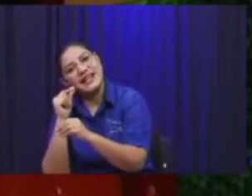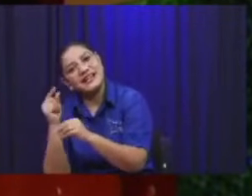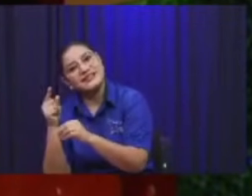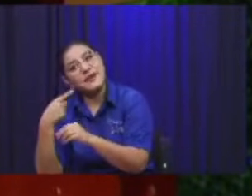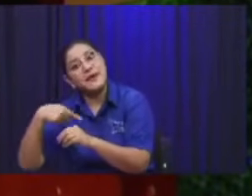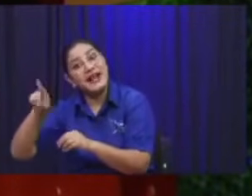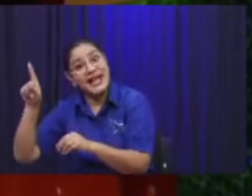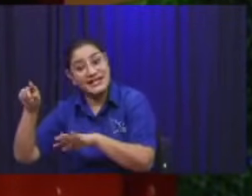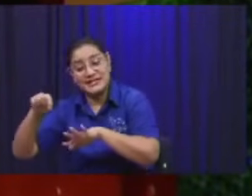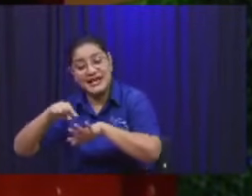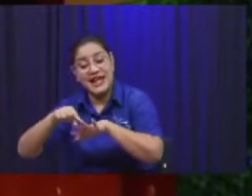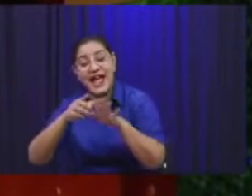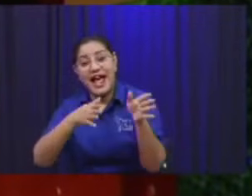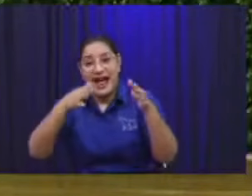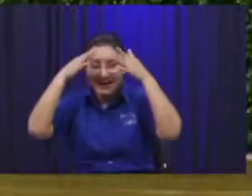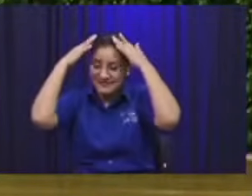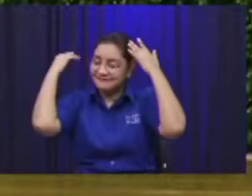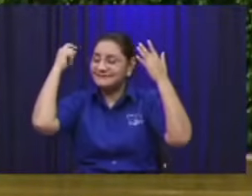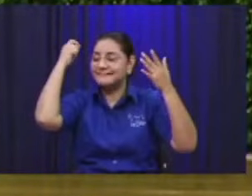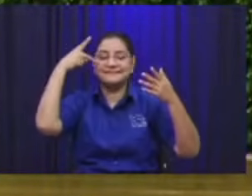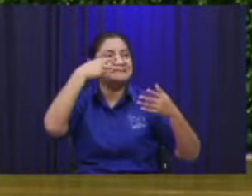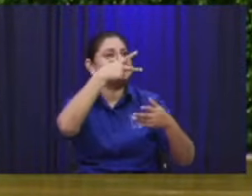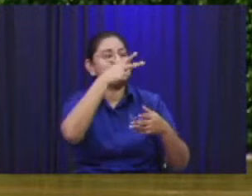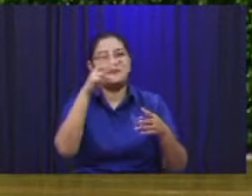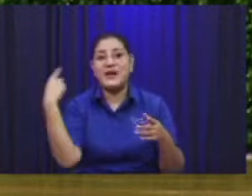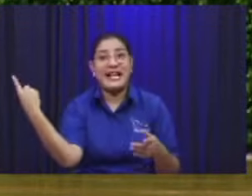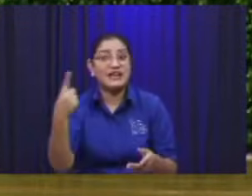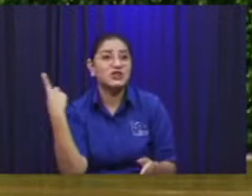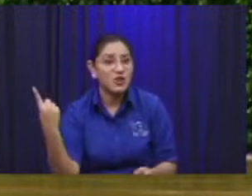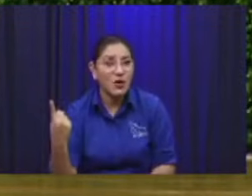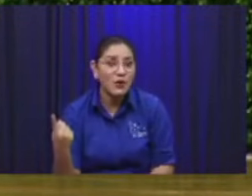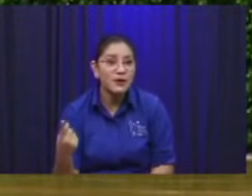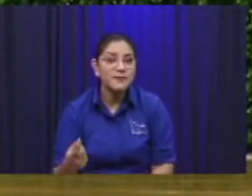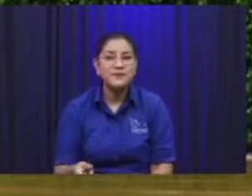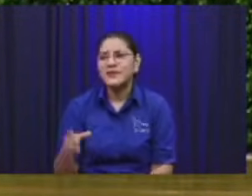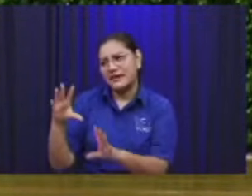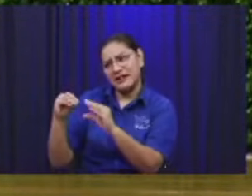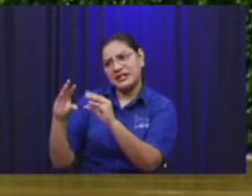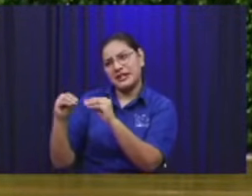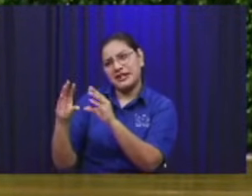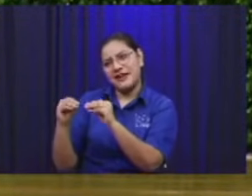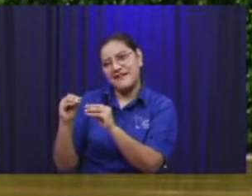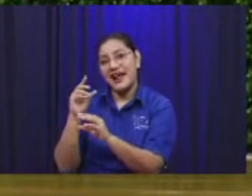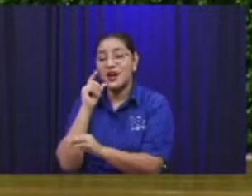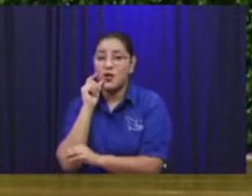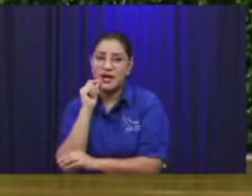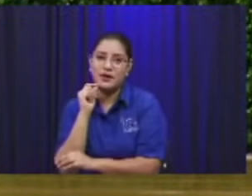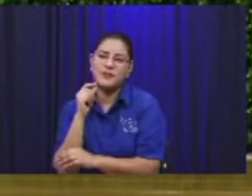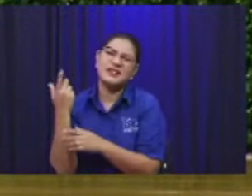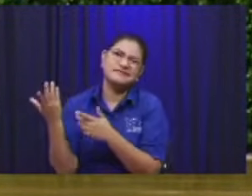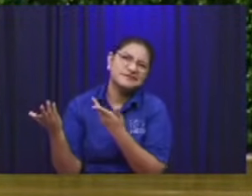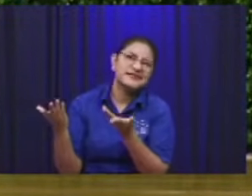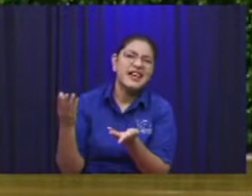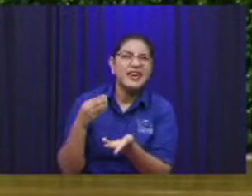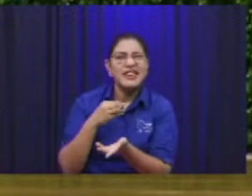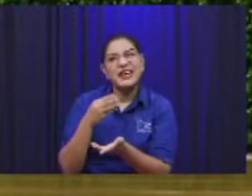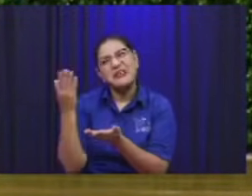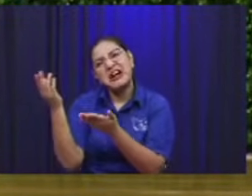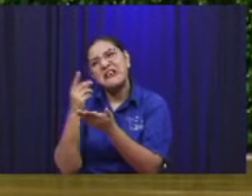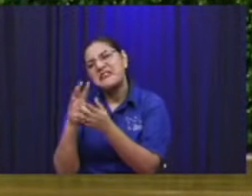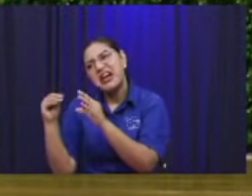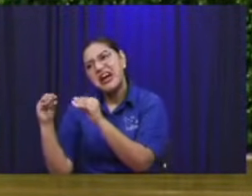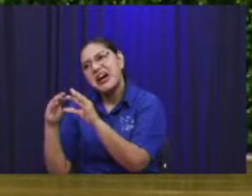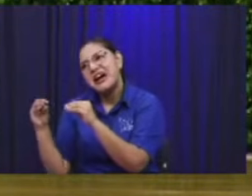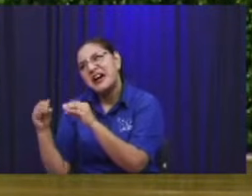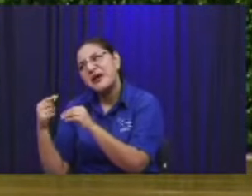para irse a hacer las uñas le va a tener que hablar decir mira será que puedo